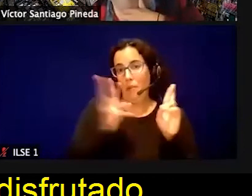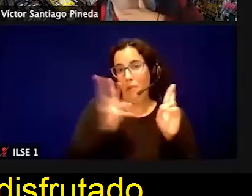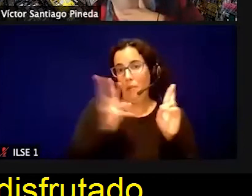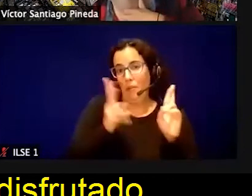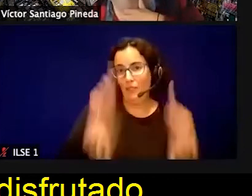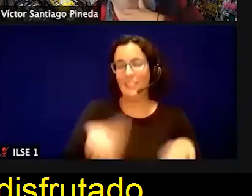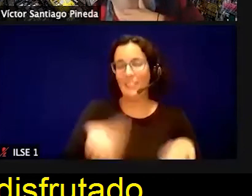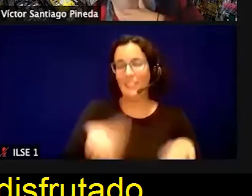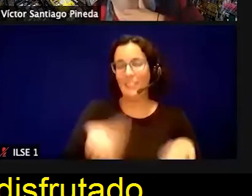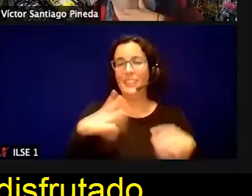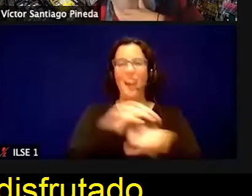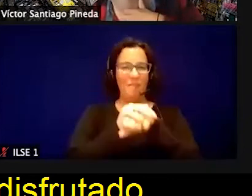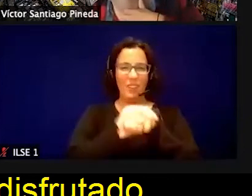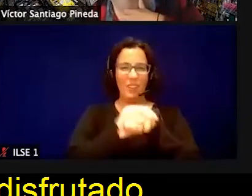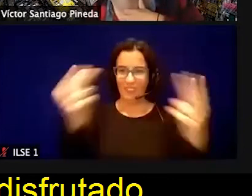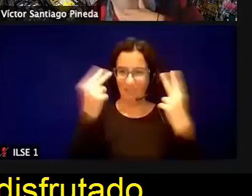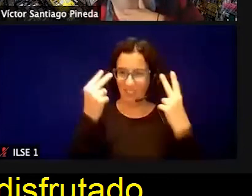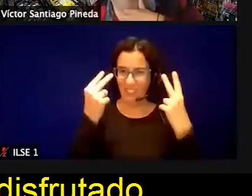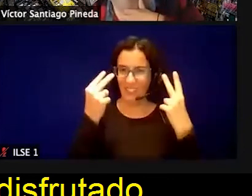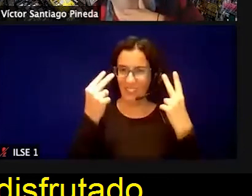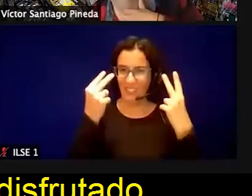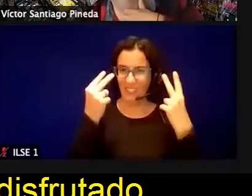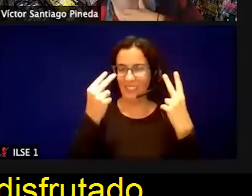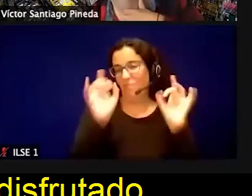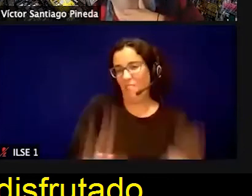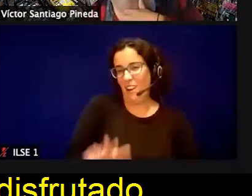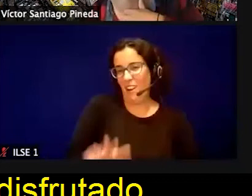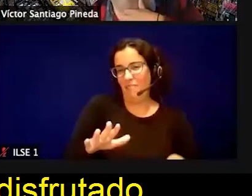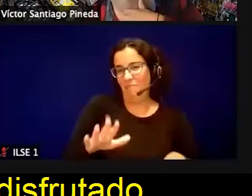amigos que están al otro lado de las cámaras pues hayan disfrutado